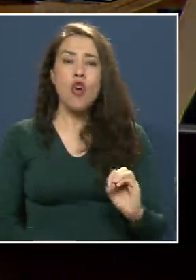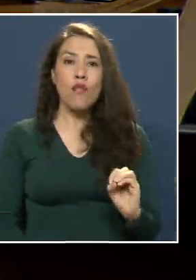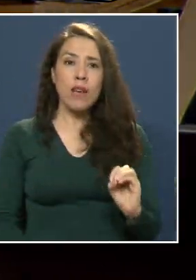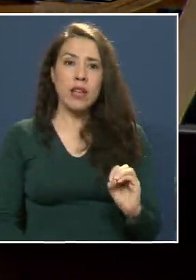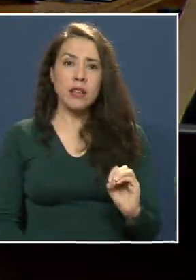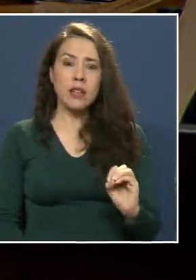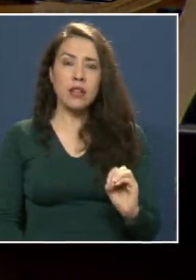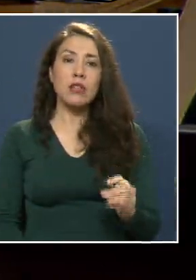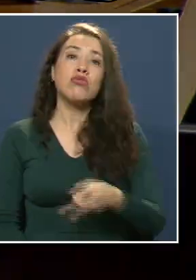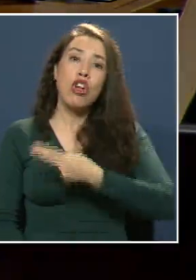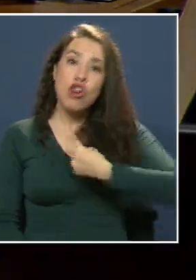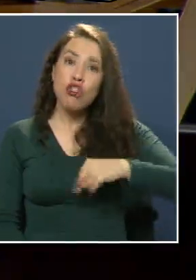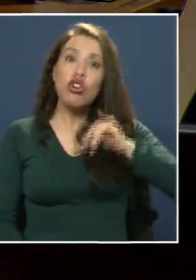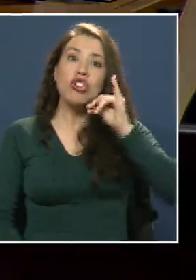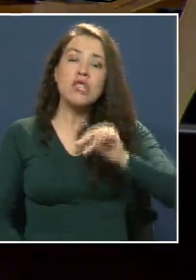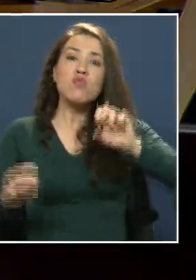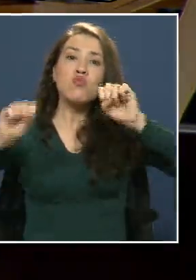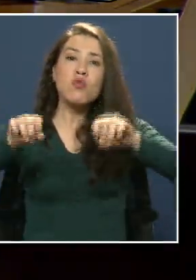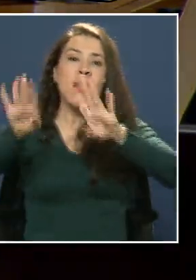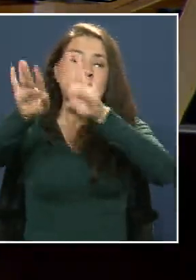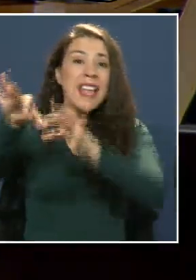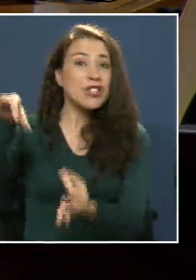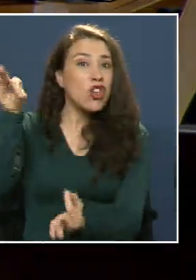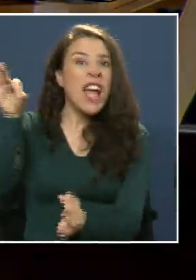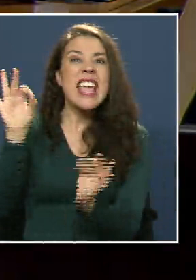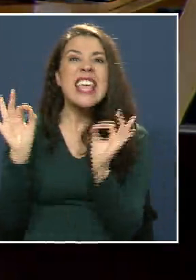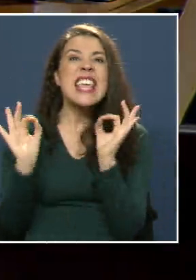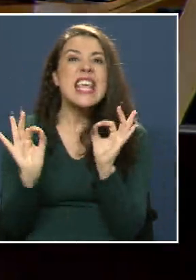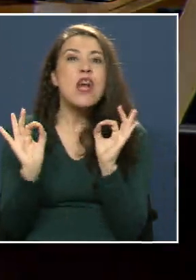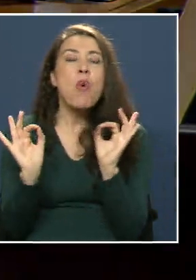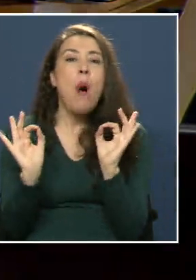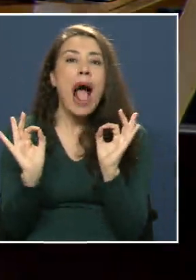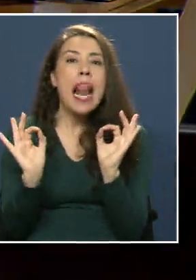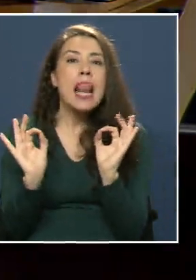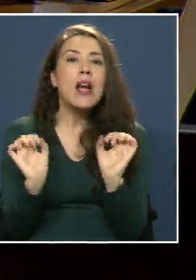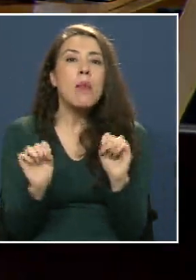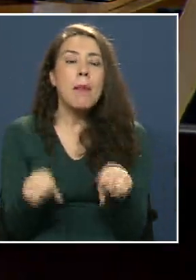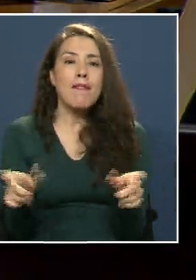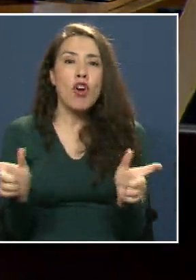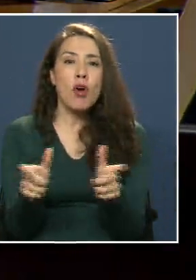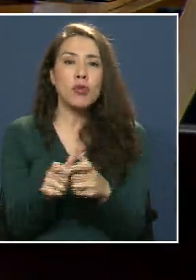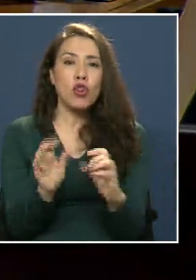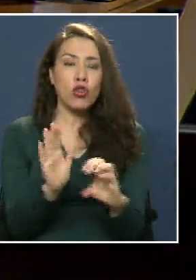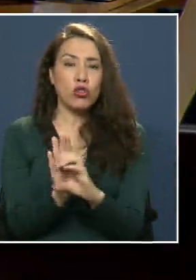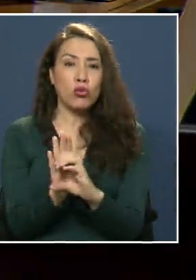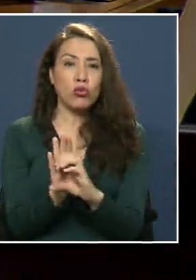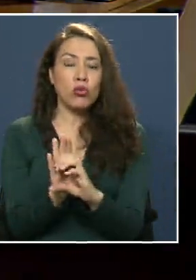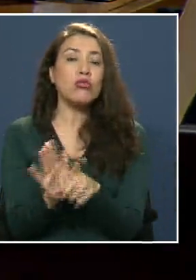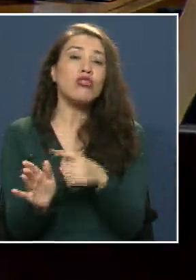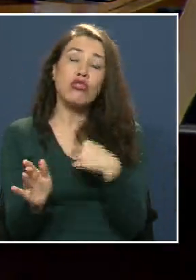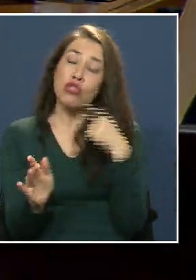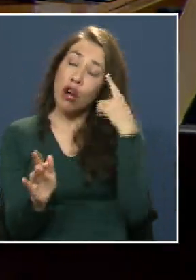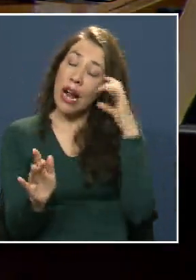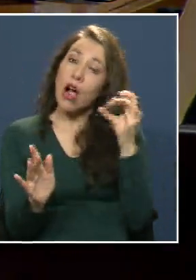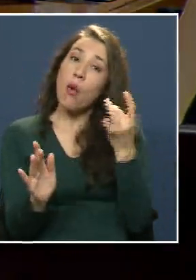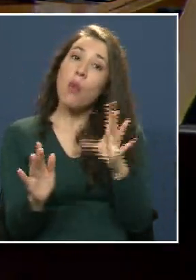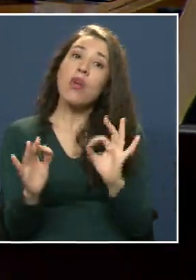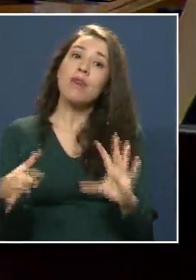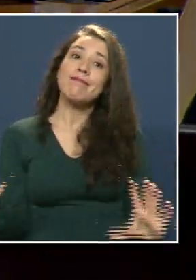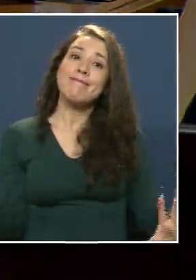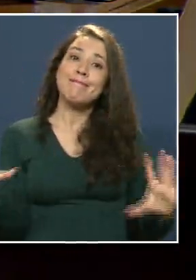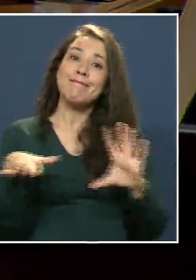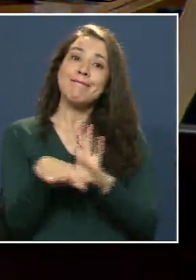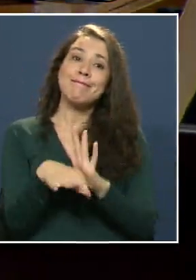consecuencia, nosotros vamos a aprobar este texto tal cual ha sido aprobado por la Comisión de Constitución, por cuanto creemos que esto es lo único que le da